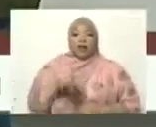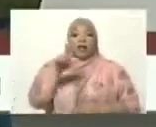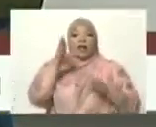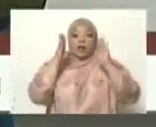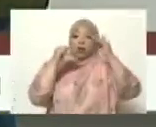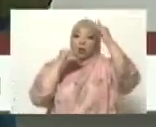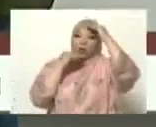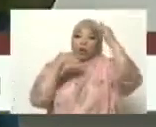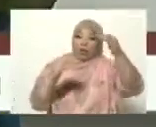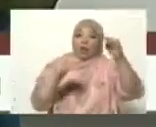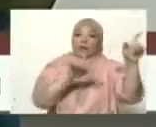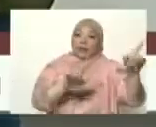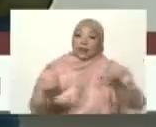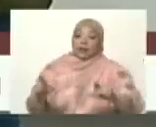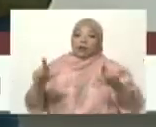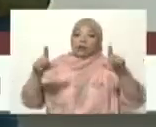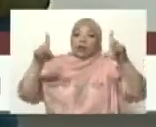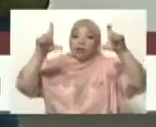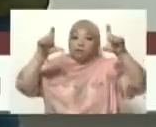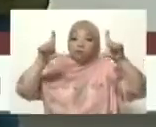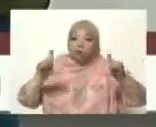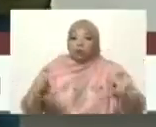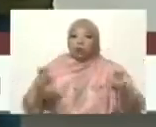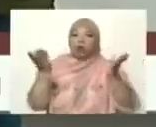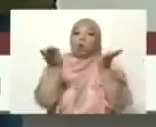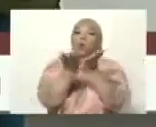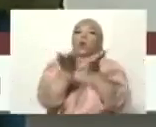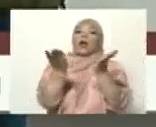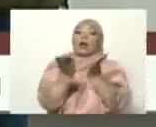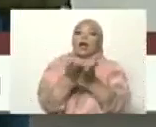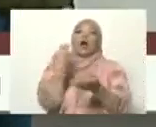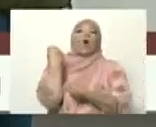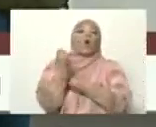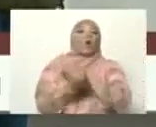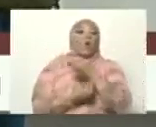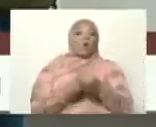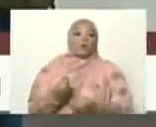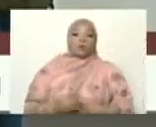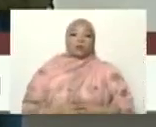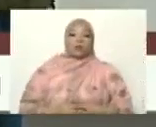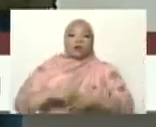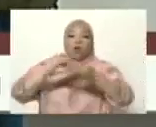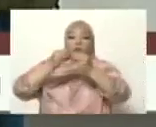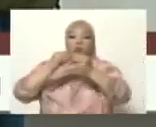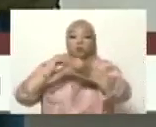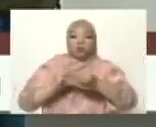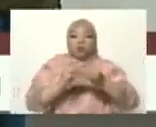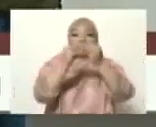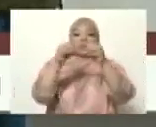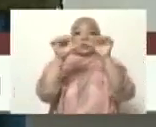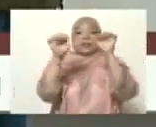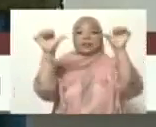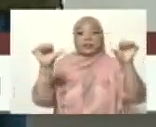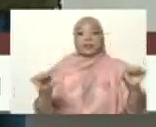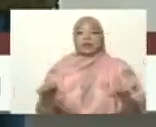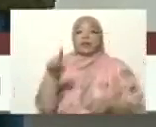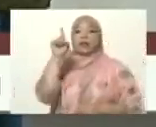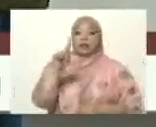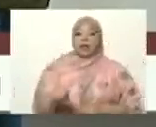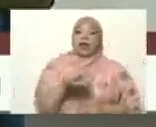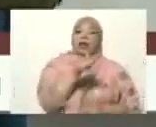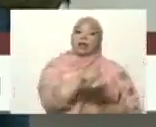agradezco al sistema ya, las escuelas, cómo se ha ido levantando, cómo se van a reportar en este sistema también cada una